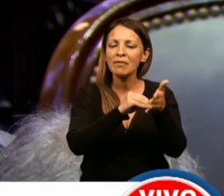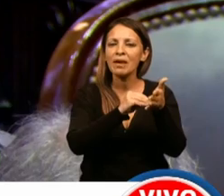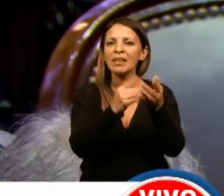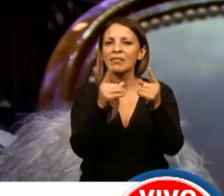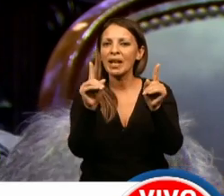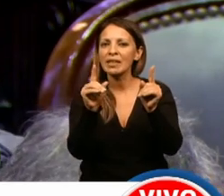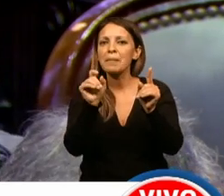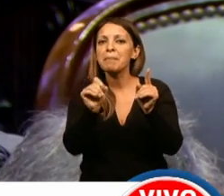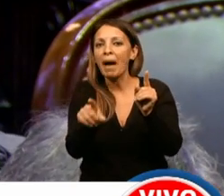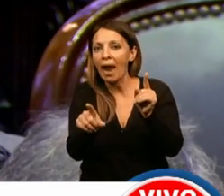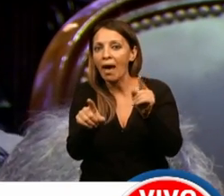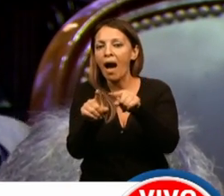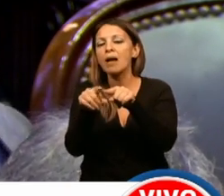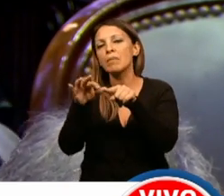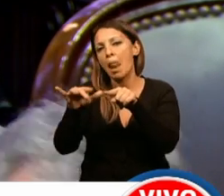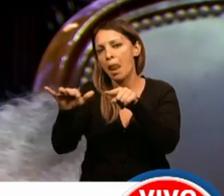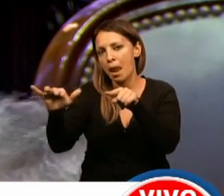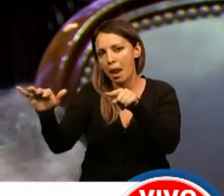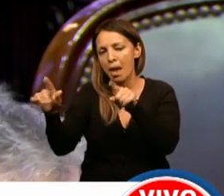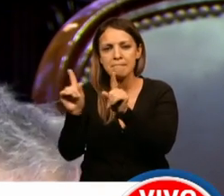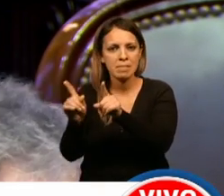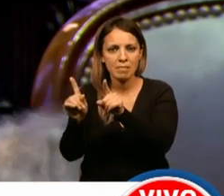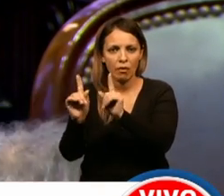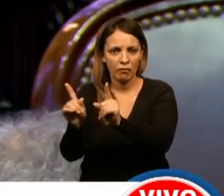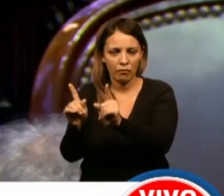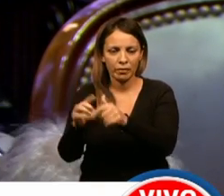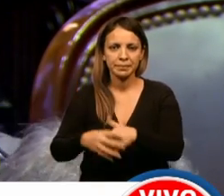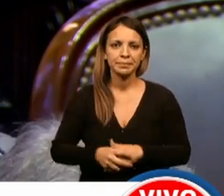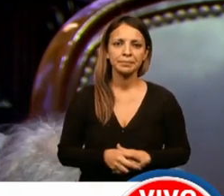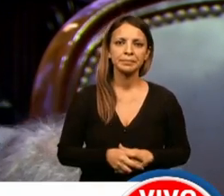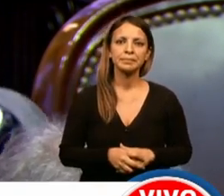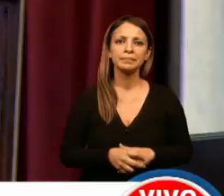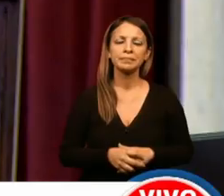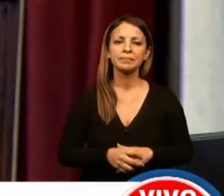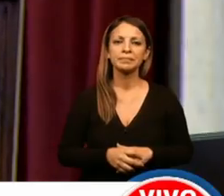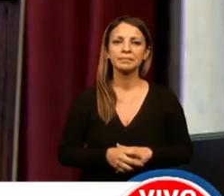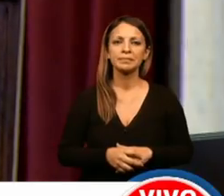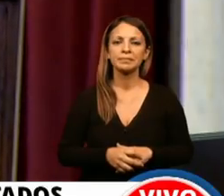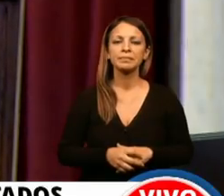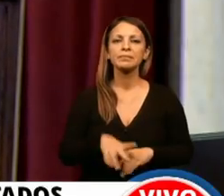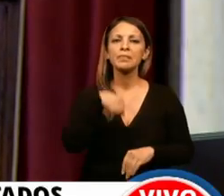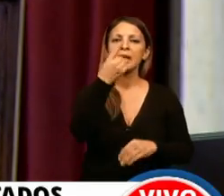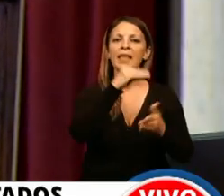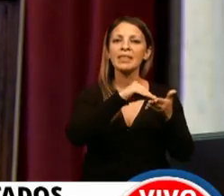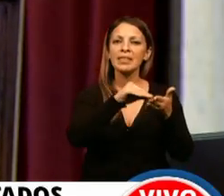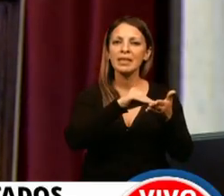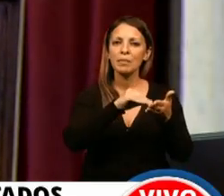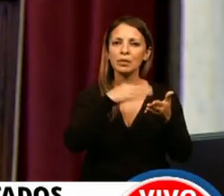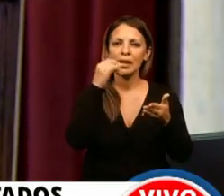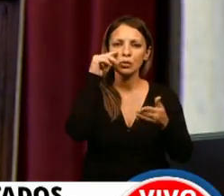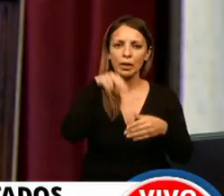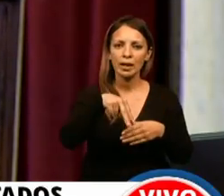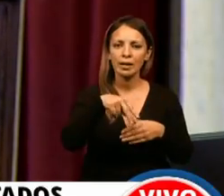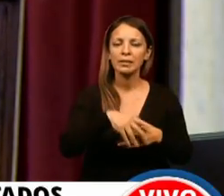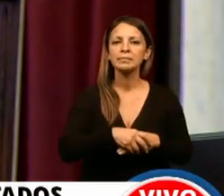para y luego continúa el texto como está armado diputada swing para ver como miembro